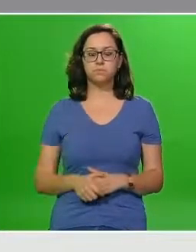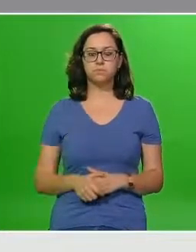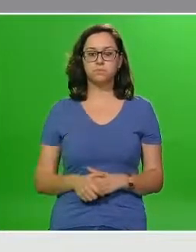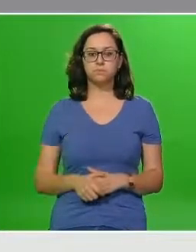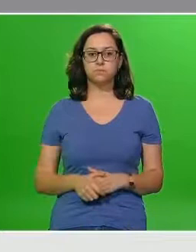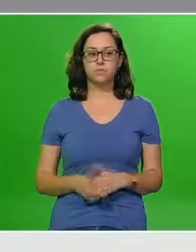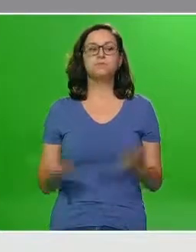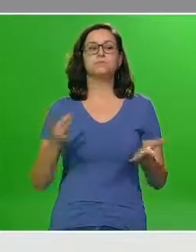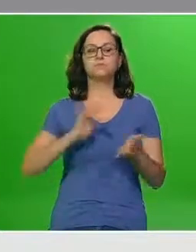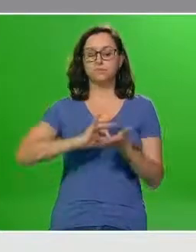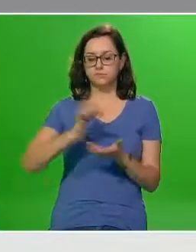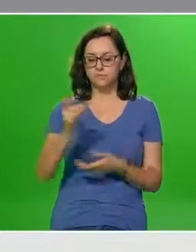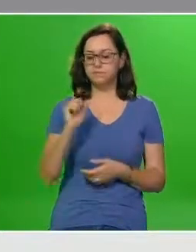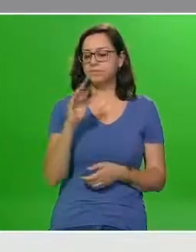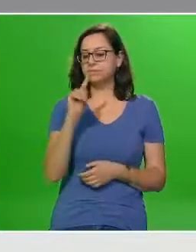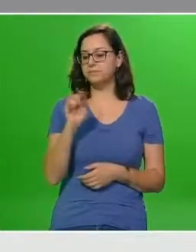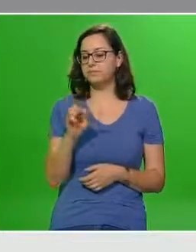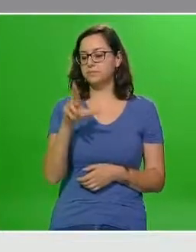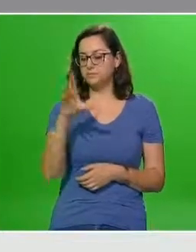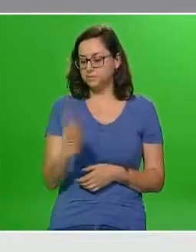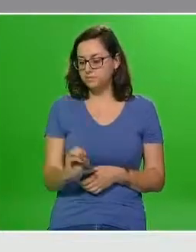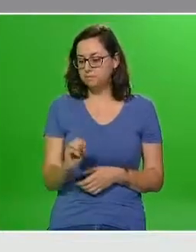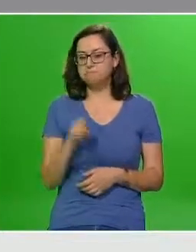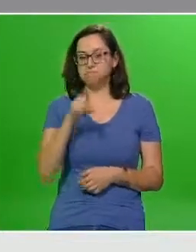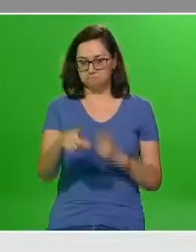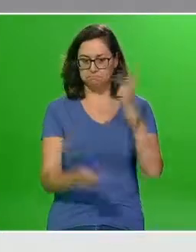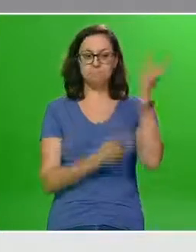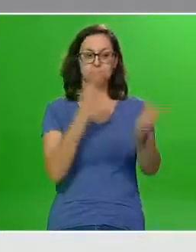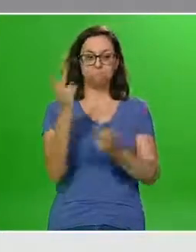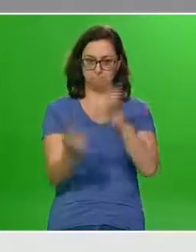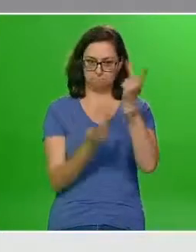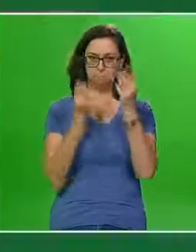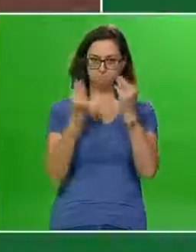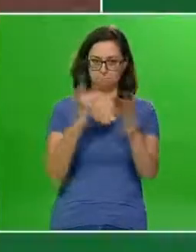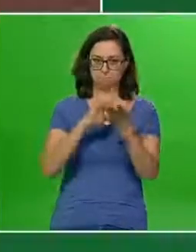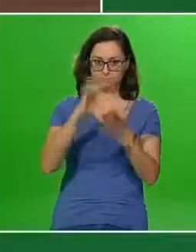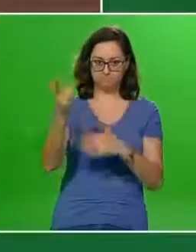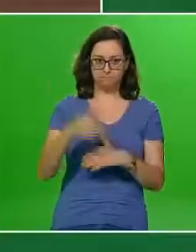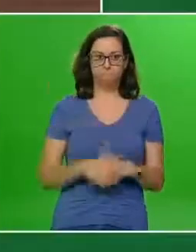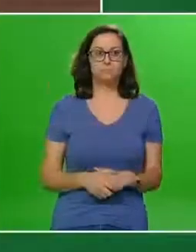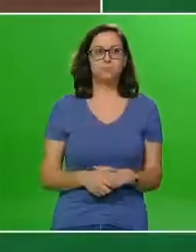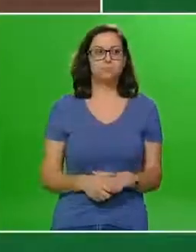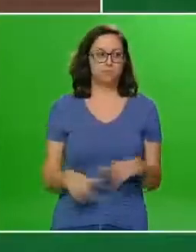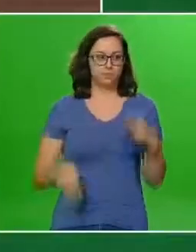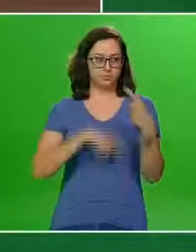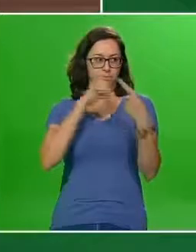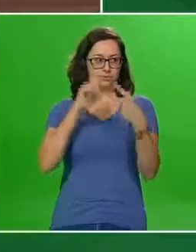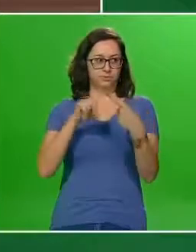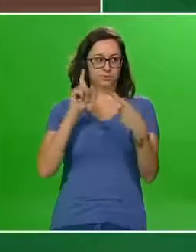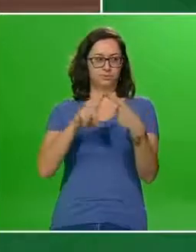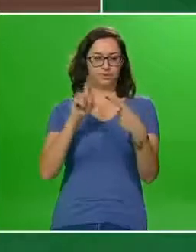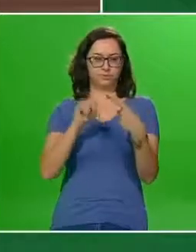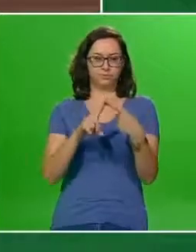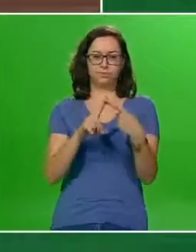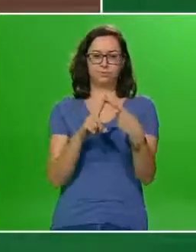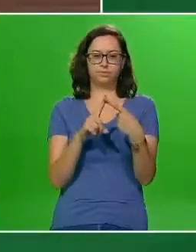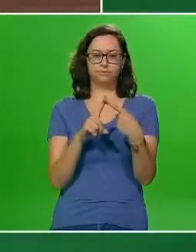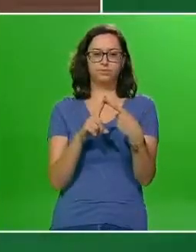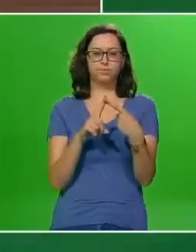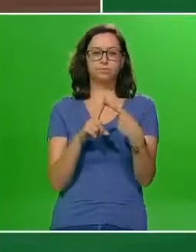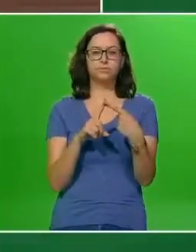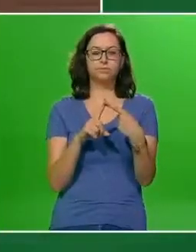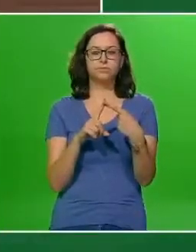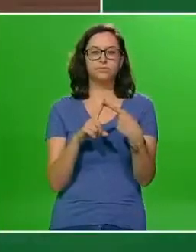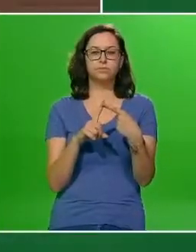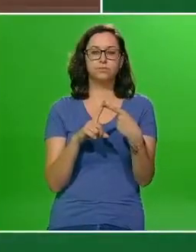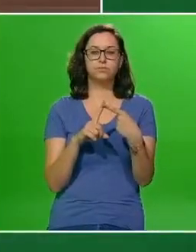Gracias, Arturo. Muchas gracias por las preguntas. A ver, la primera. Creo que es